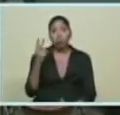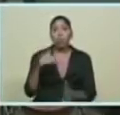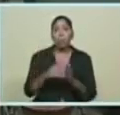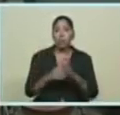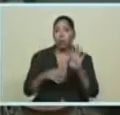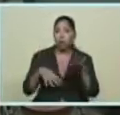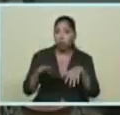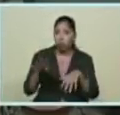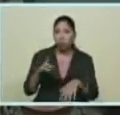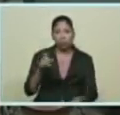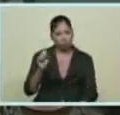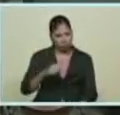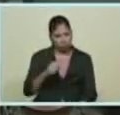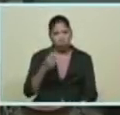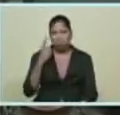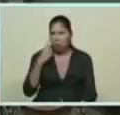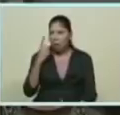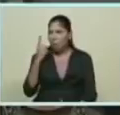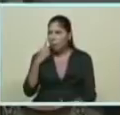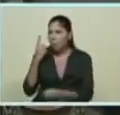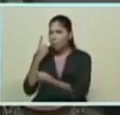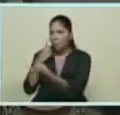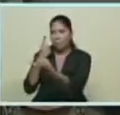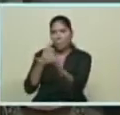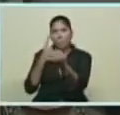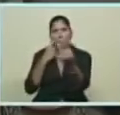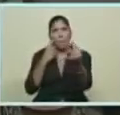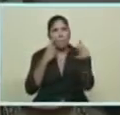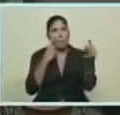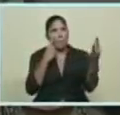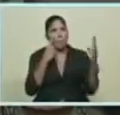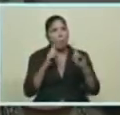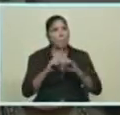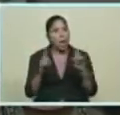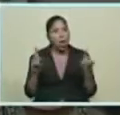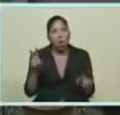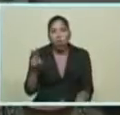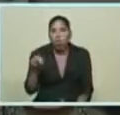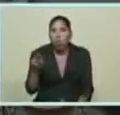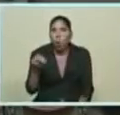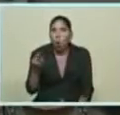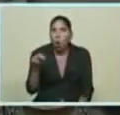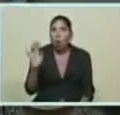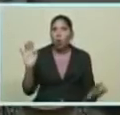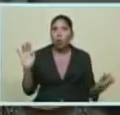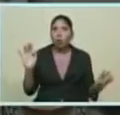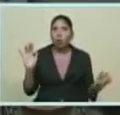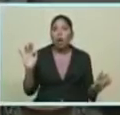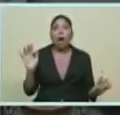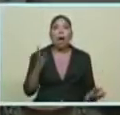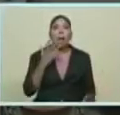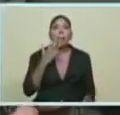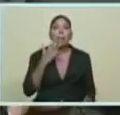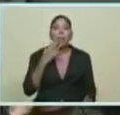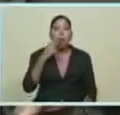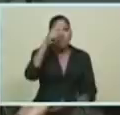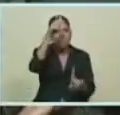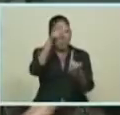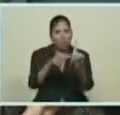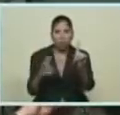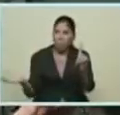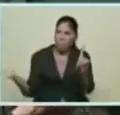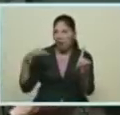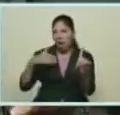Violencia, sí la habíamos visto. Pero nunca habíamos visto que se llamara a quemar seres